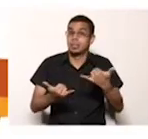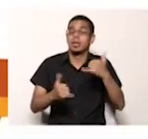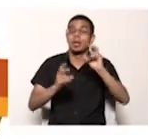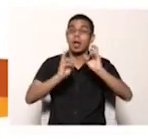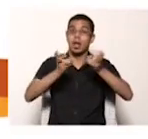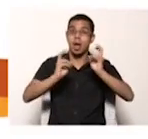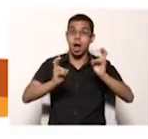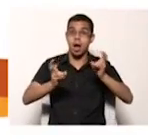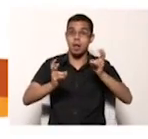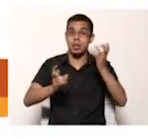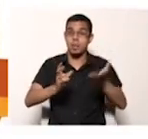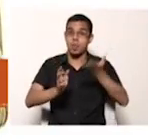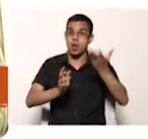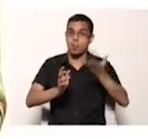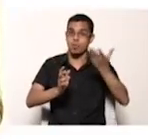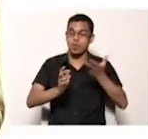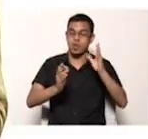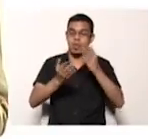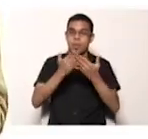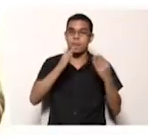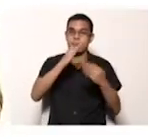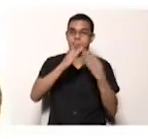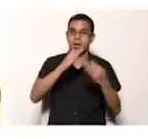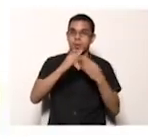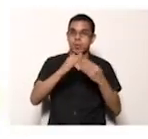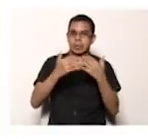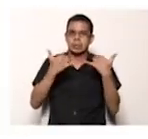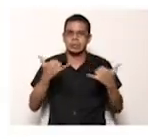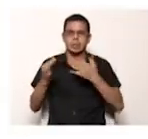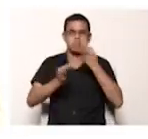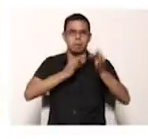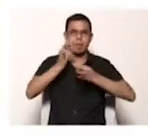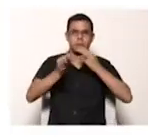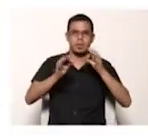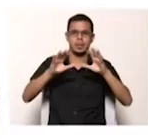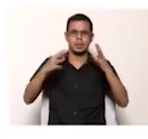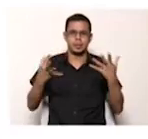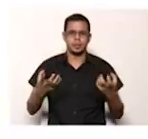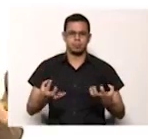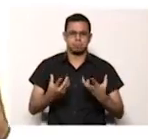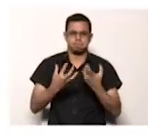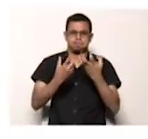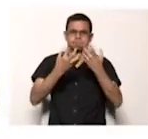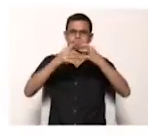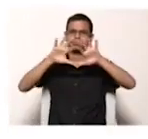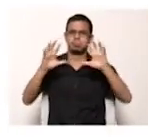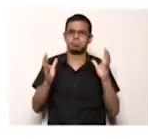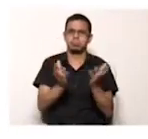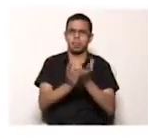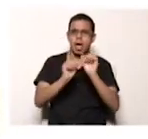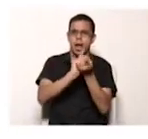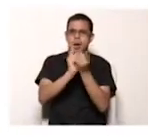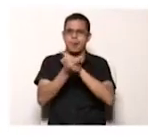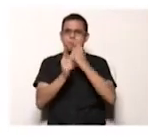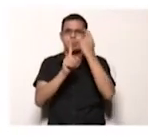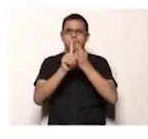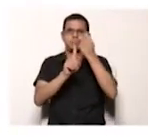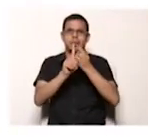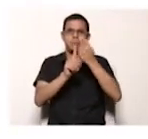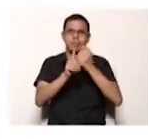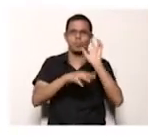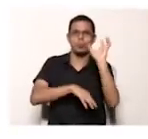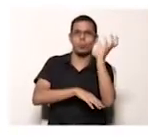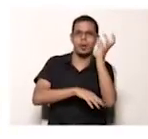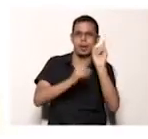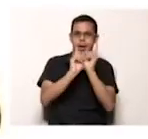estudiantes de educación media. Estaremos hablando de calentamiento global, de cambio climático, de clima, de temperatura, cada uno de estos elementos que